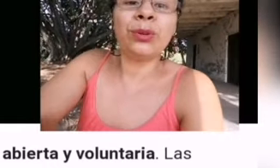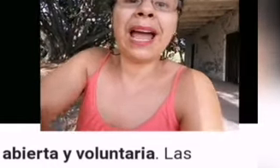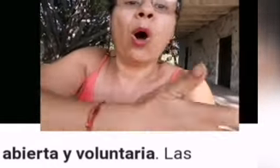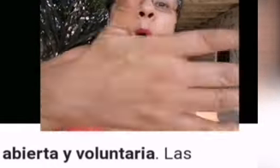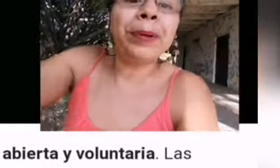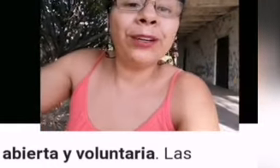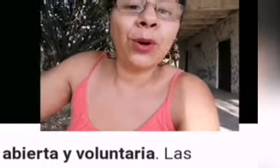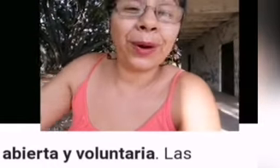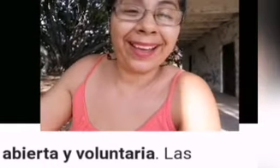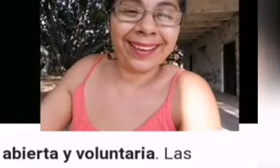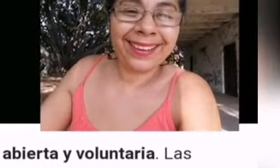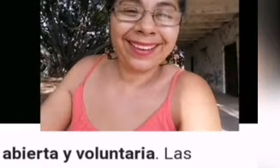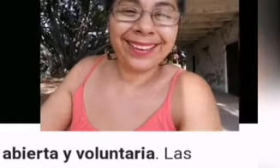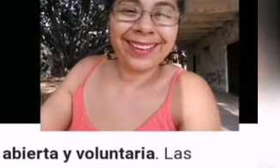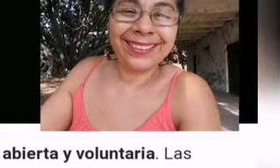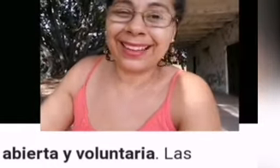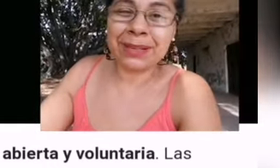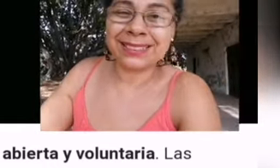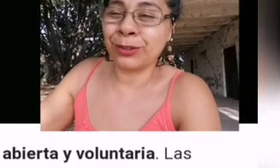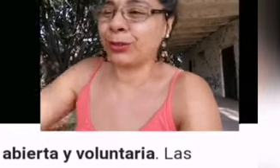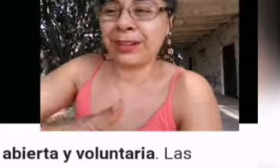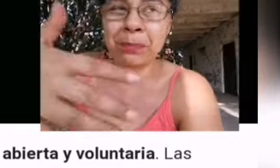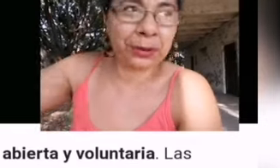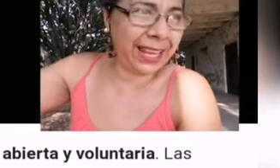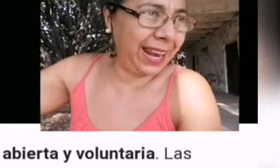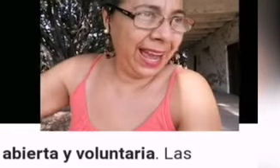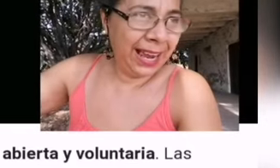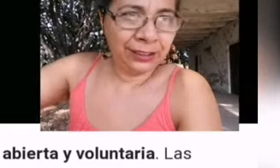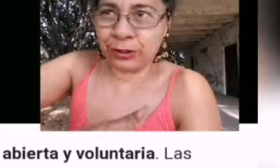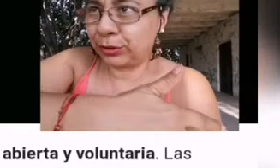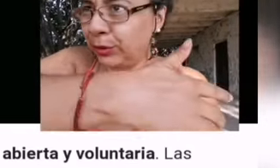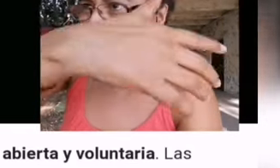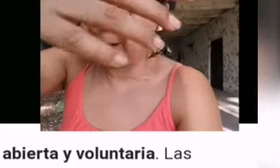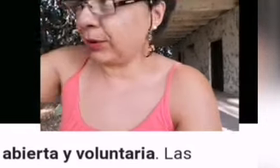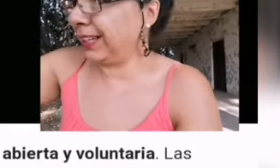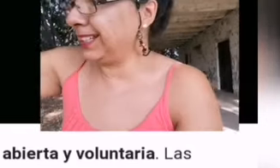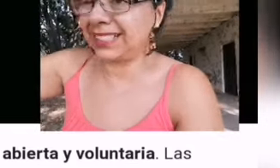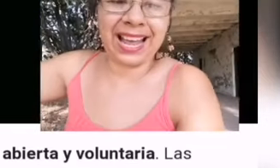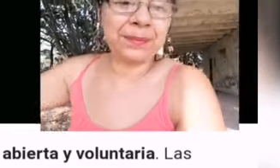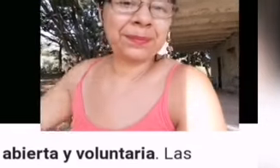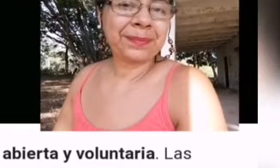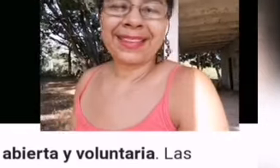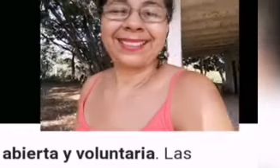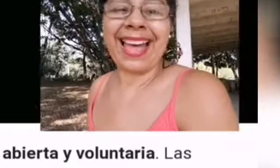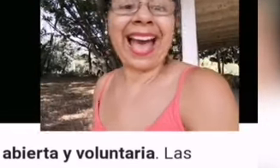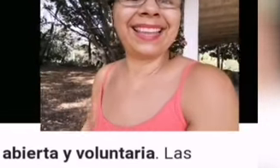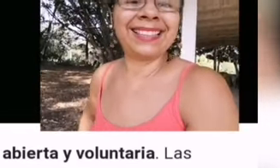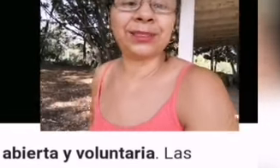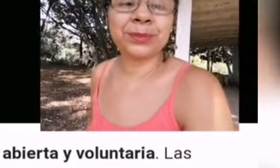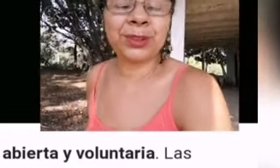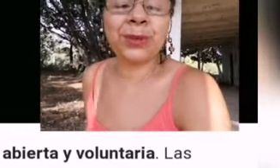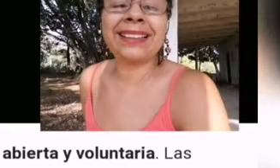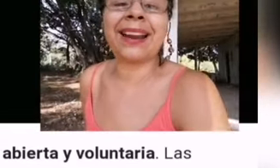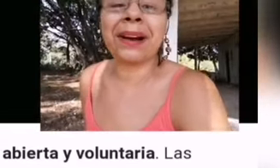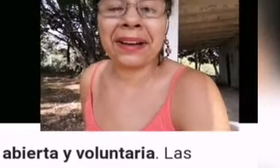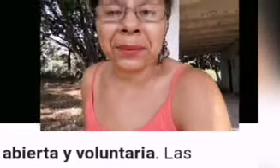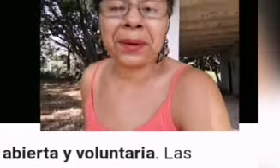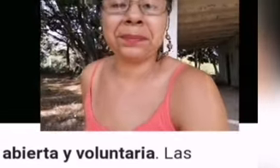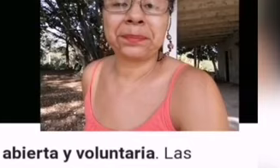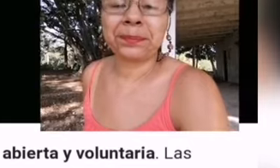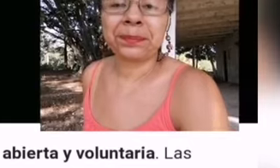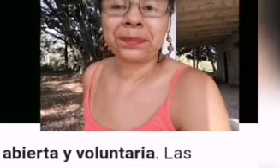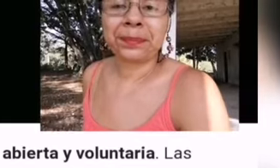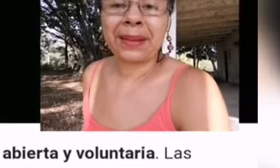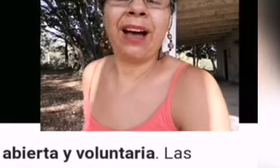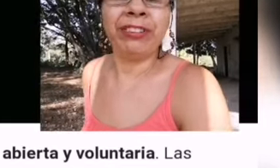sí que soy una opinóloga. Nada más, no soy reportera, no soy periodista, nada de eso. Soy una